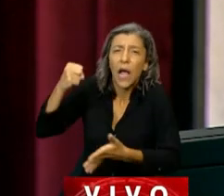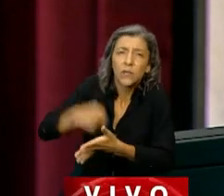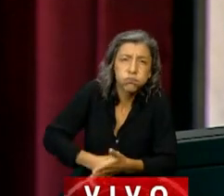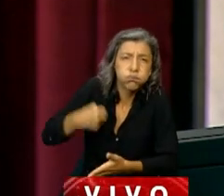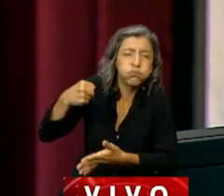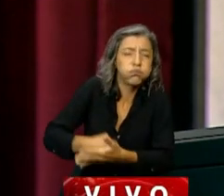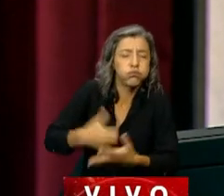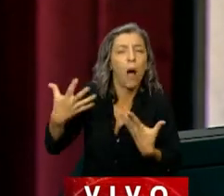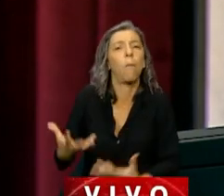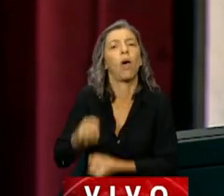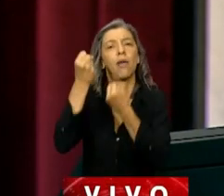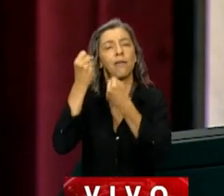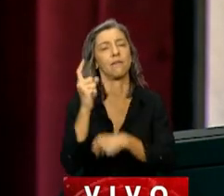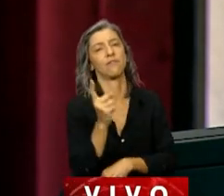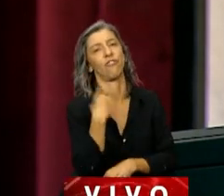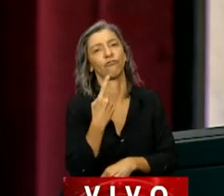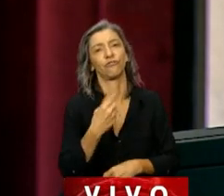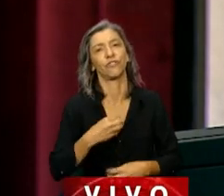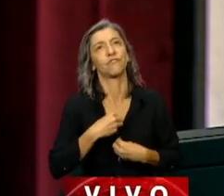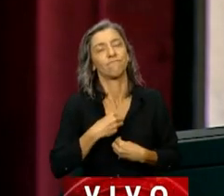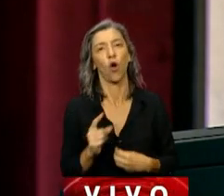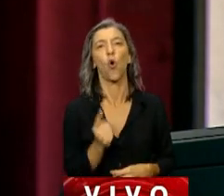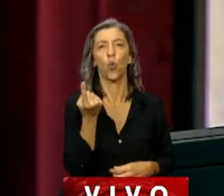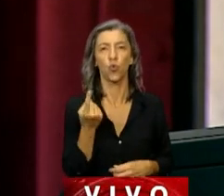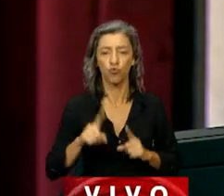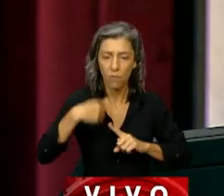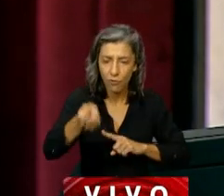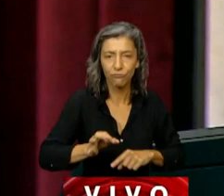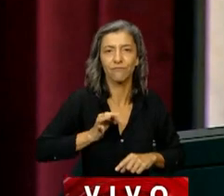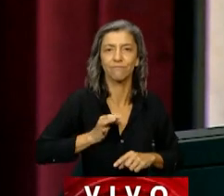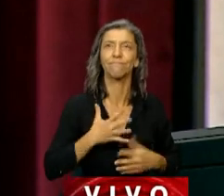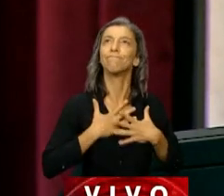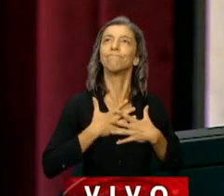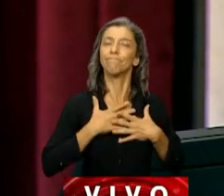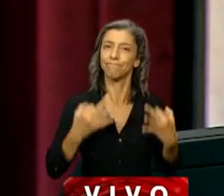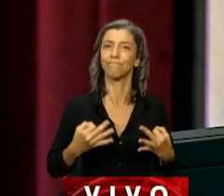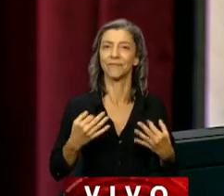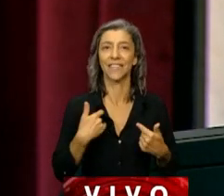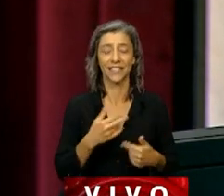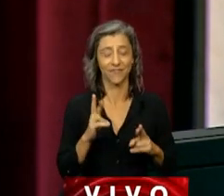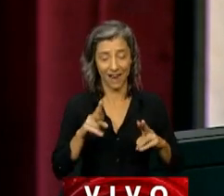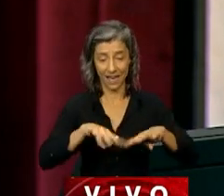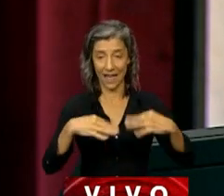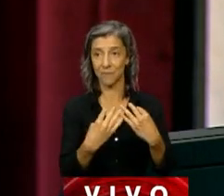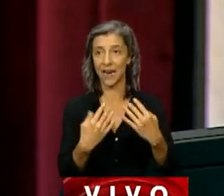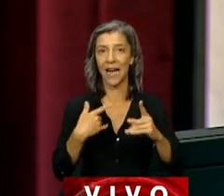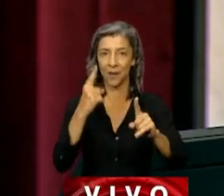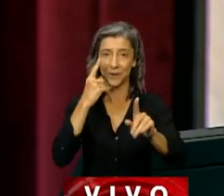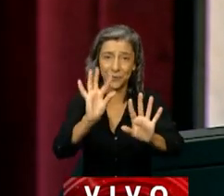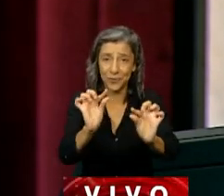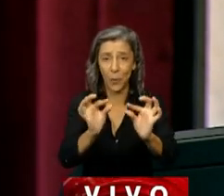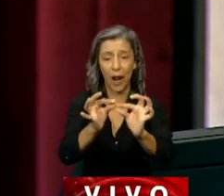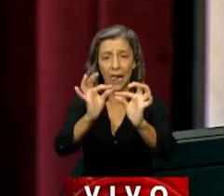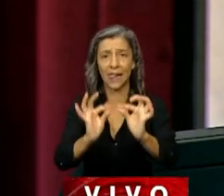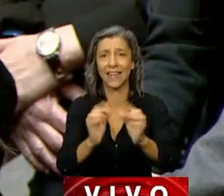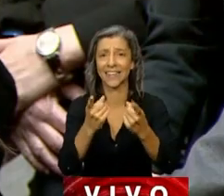Cámara es donde más debemos cuidar que ese... Esperen, porque esto a mí me queda... Un poco lo voy a bajar para